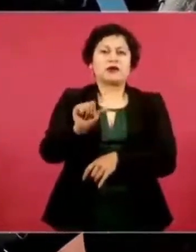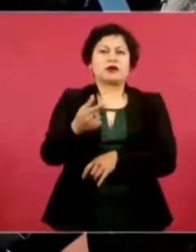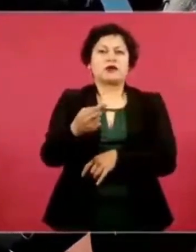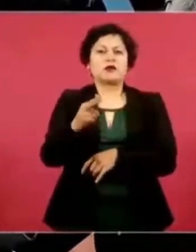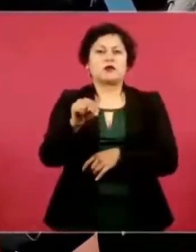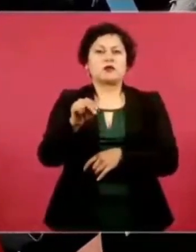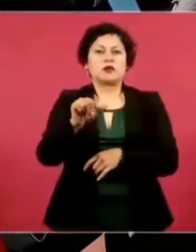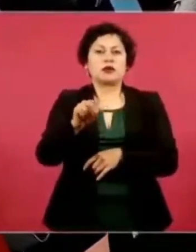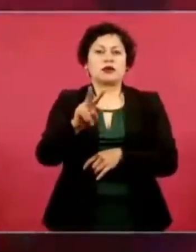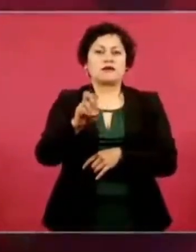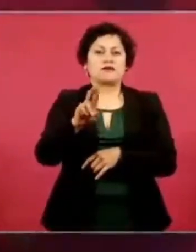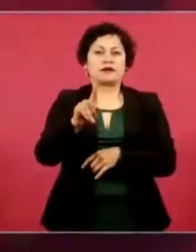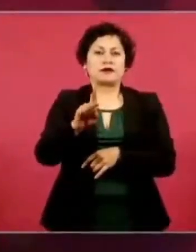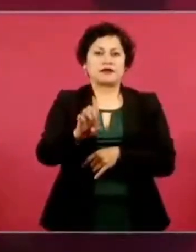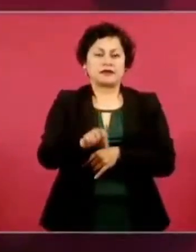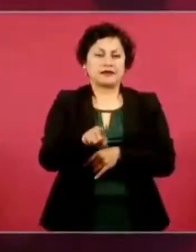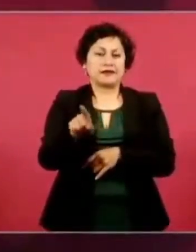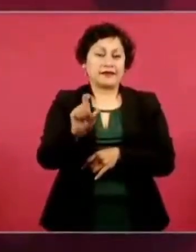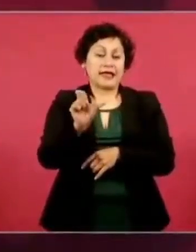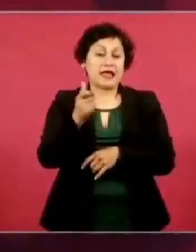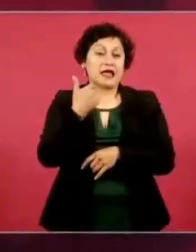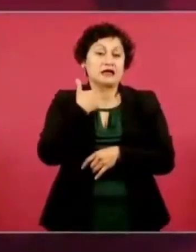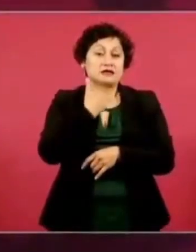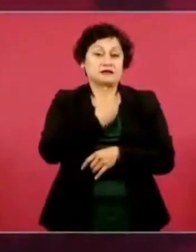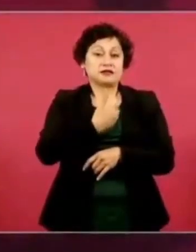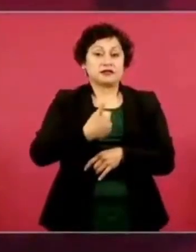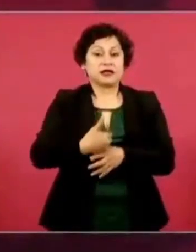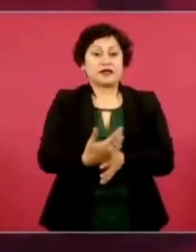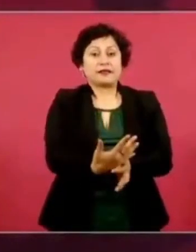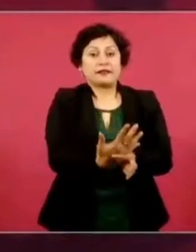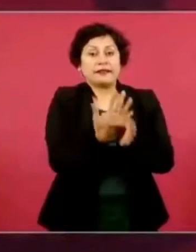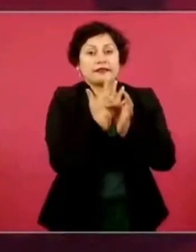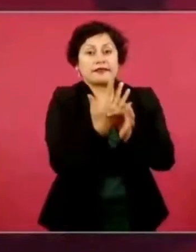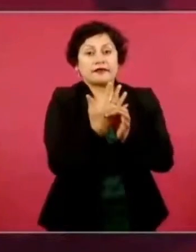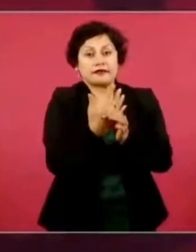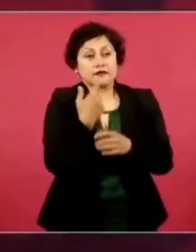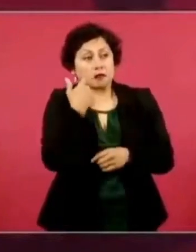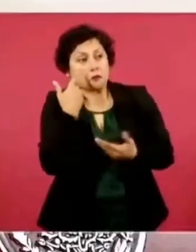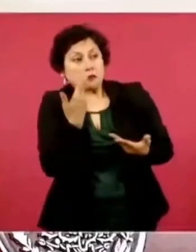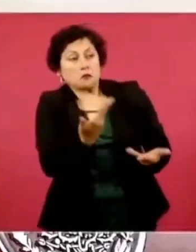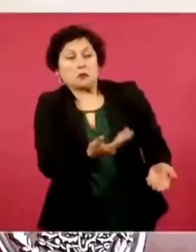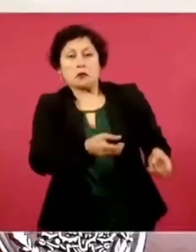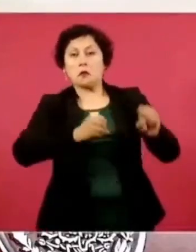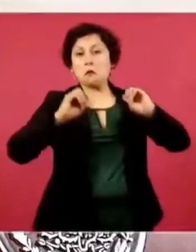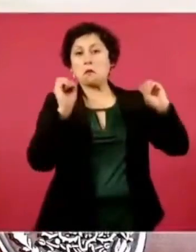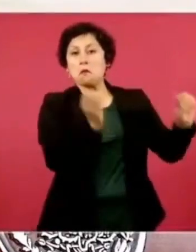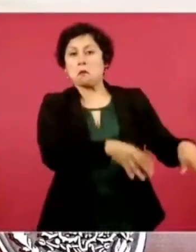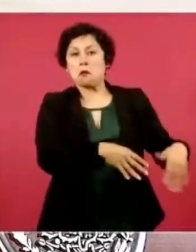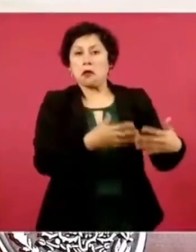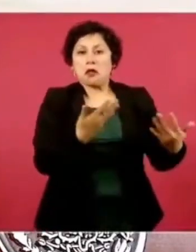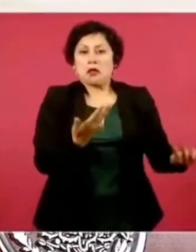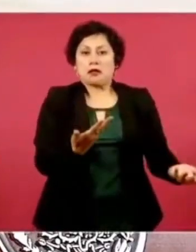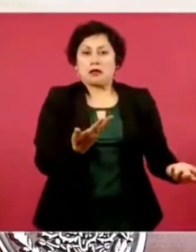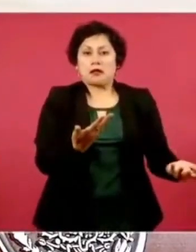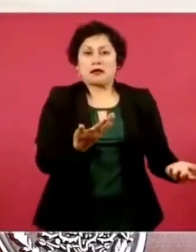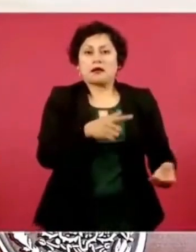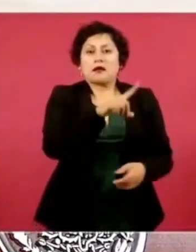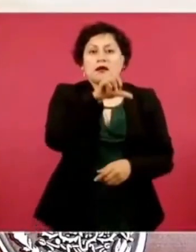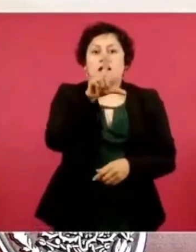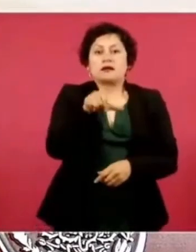luego él mismo sale a decir que las imágenes no